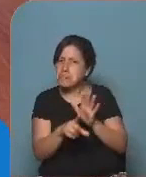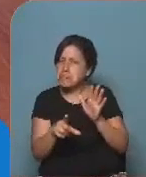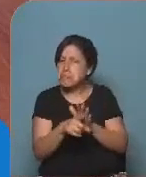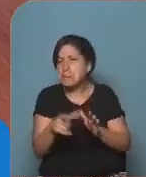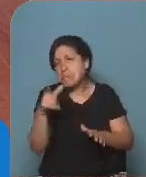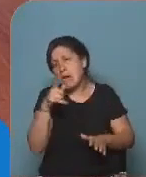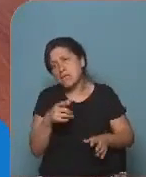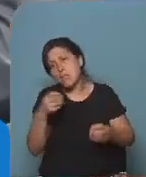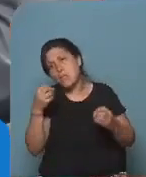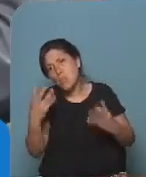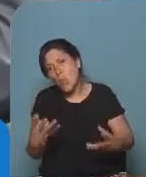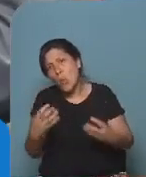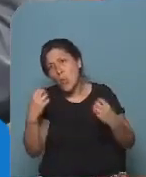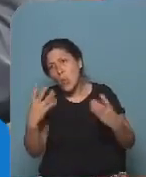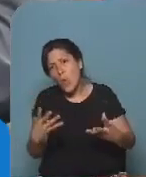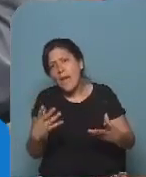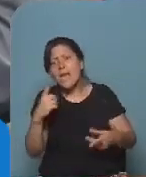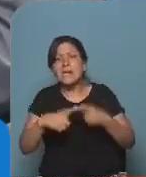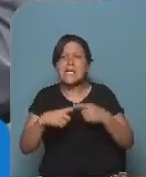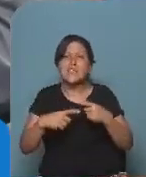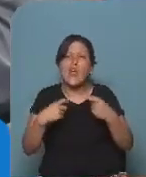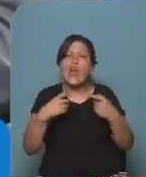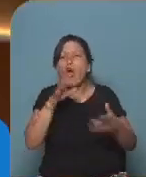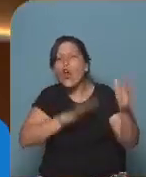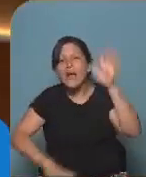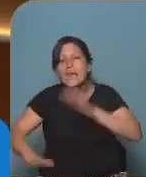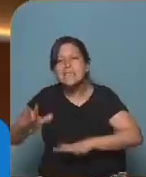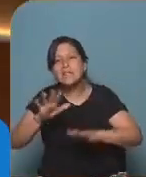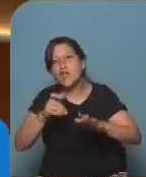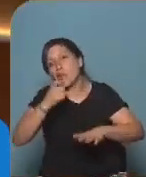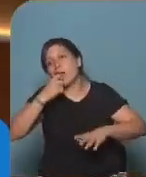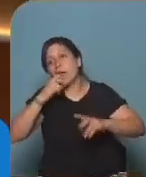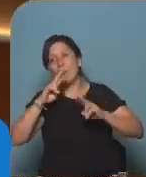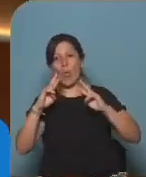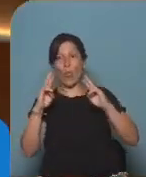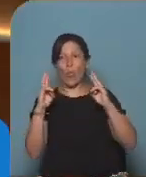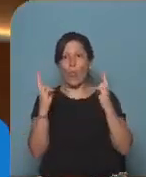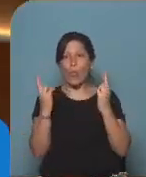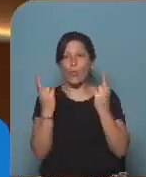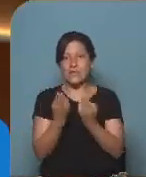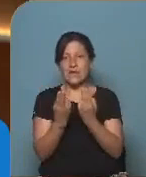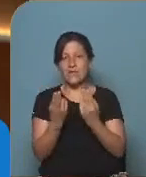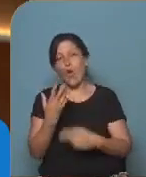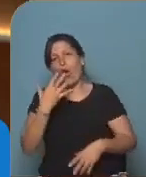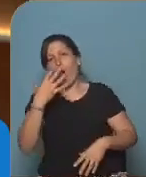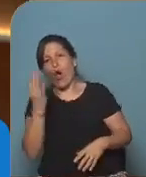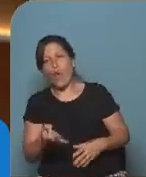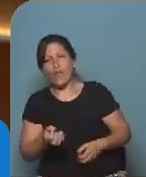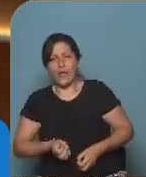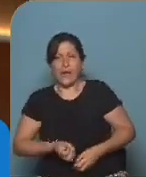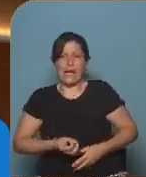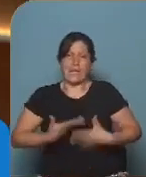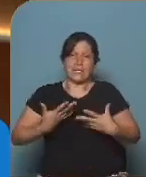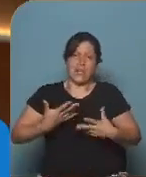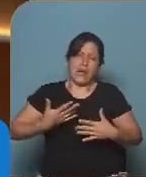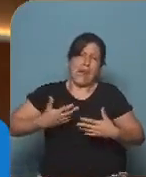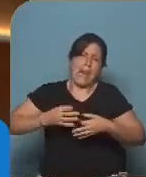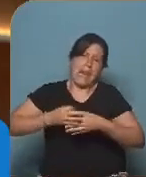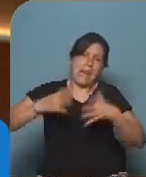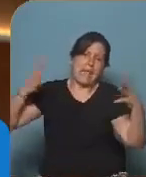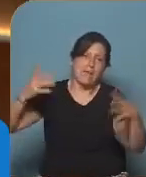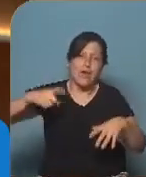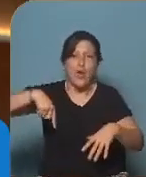para organizaciones como UNICEF, donde, claro, una cosa es hacer declaraciones en el vacío y otra cosa es trabajar en